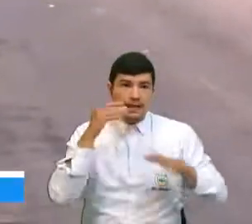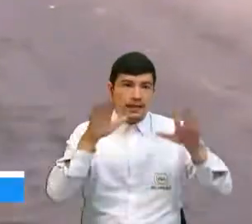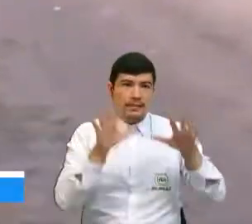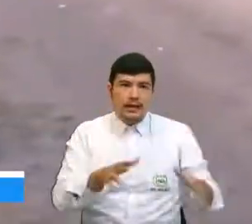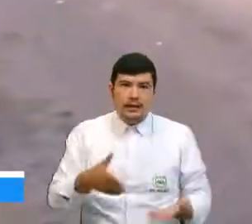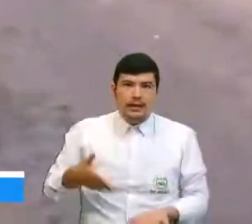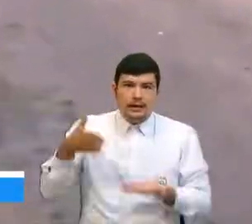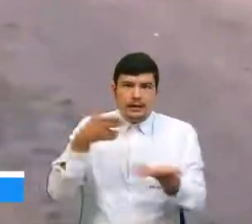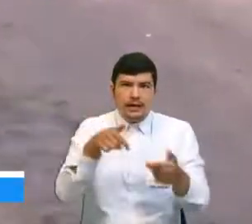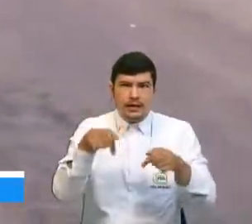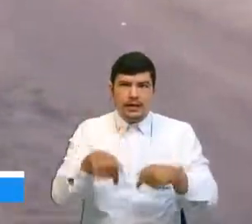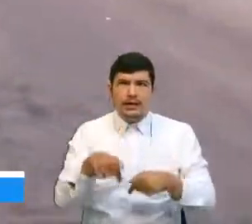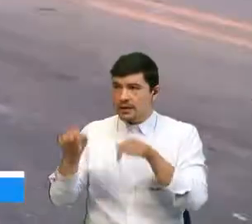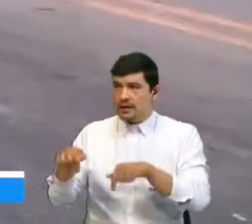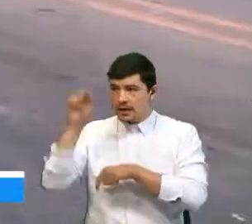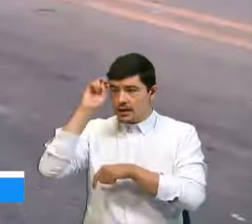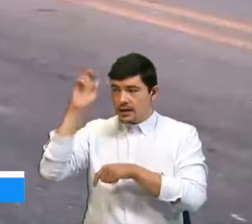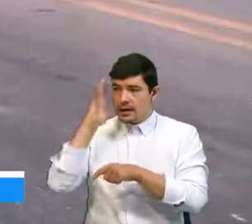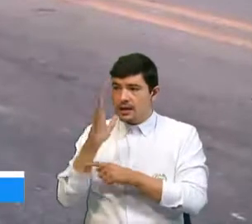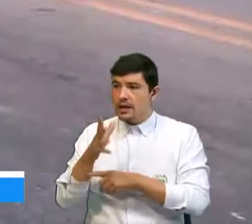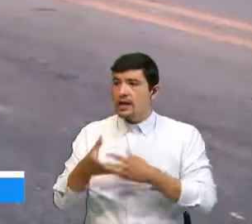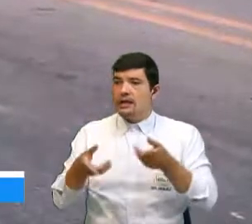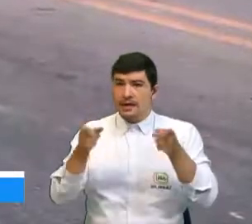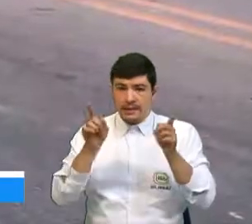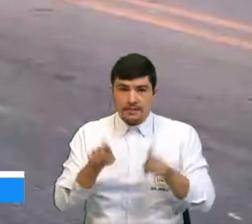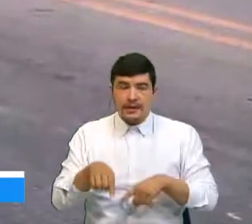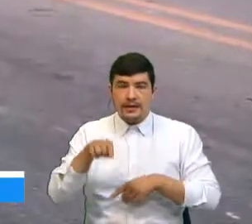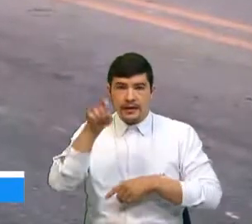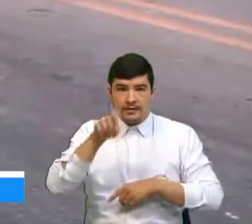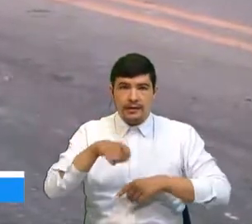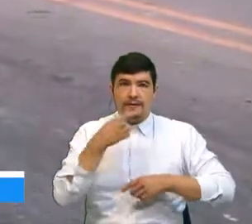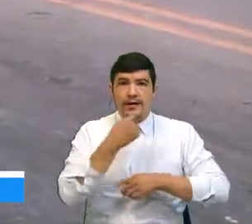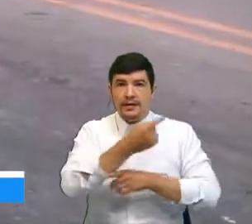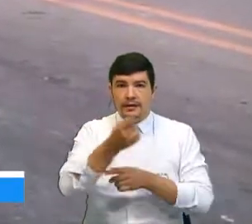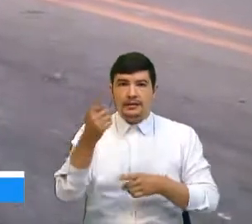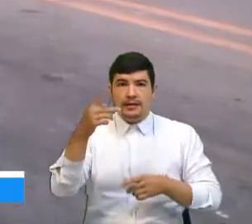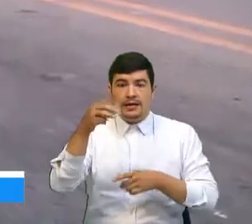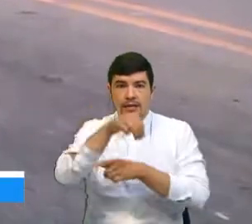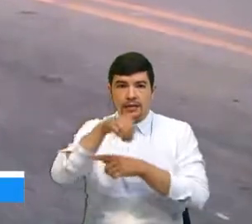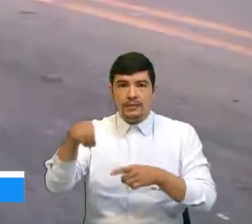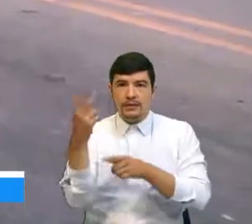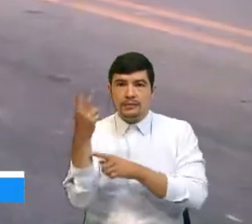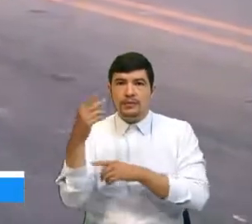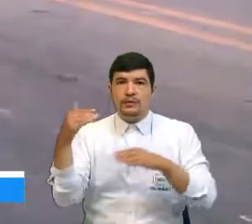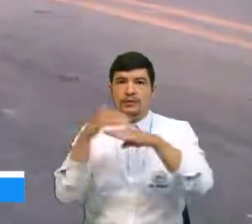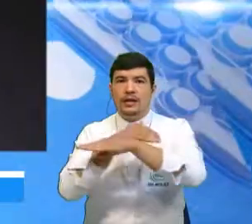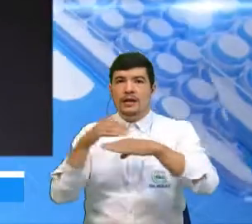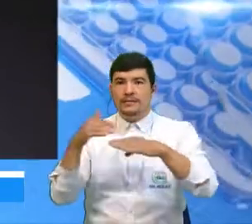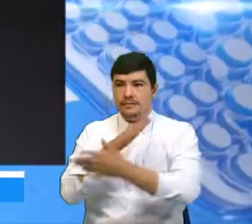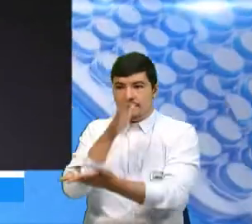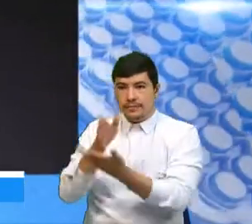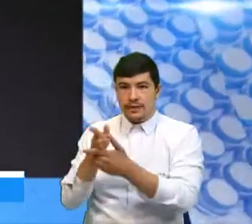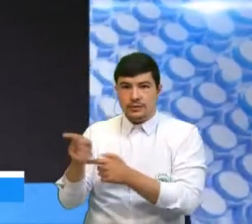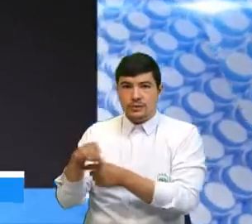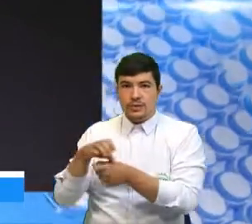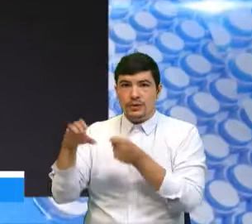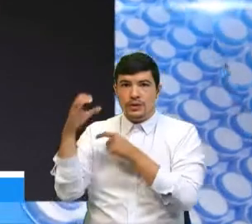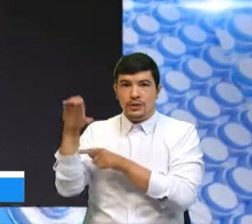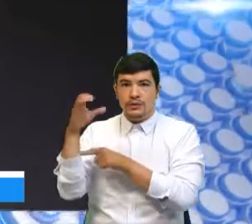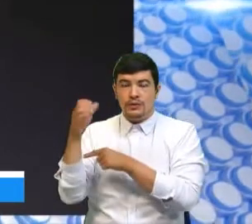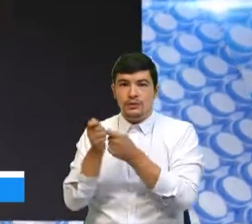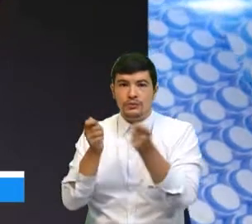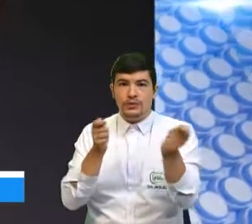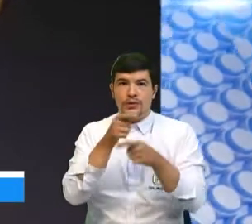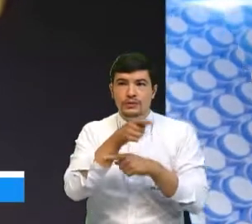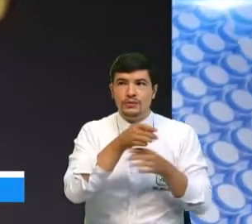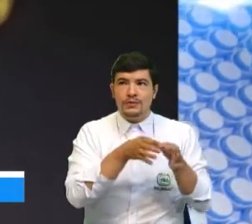armado aquí en norte de Santander. También hay que señalar que en el kilómetro 2 de la vía que comunica justamente a Cúcuta con el Zulia, acá